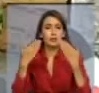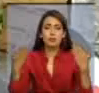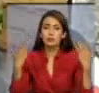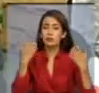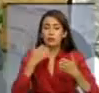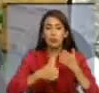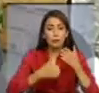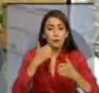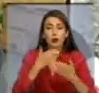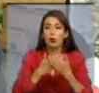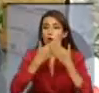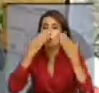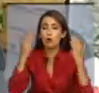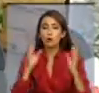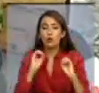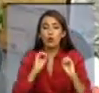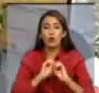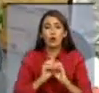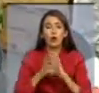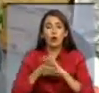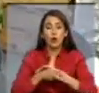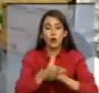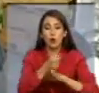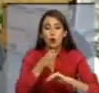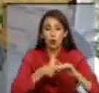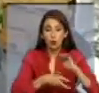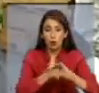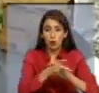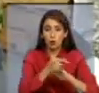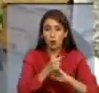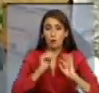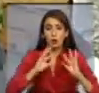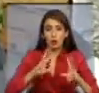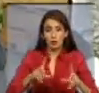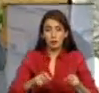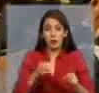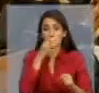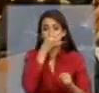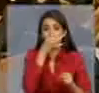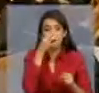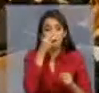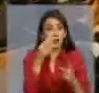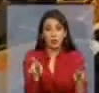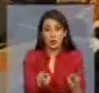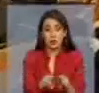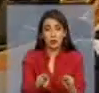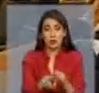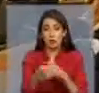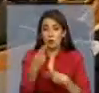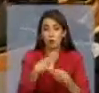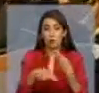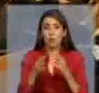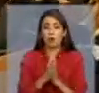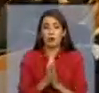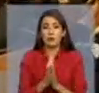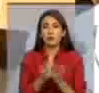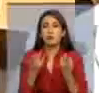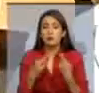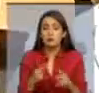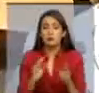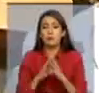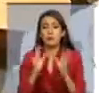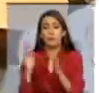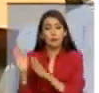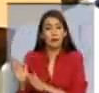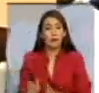otros males como lavado de dinero, incluso puede haber hasta narcotráfico. Andino anunció la ejecución de un plan